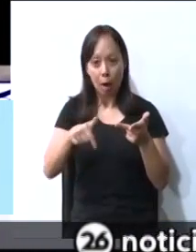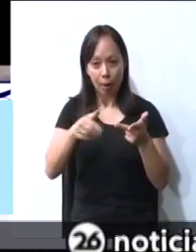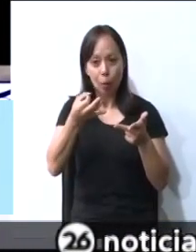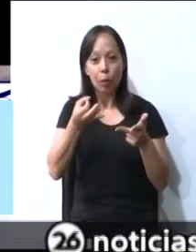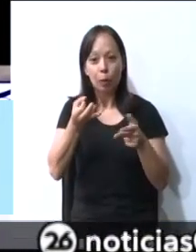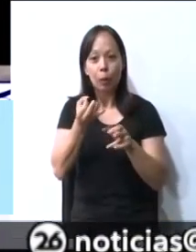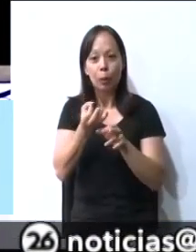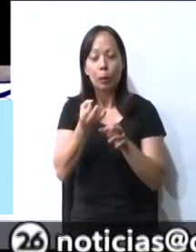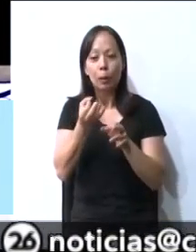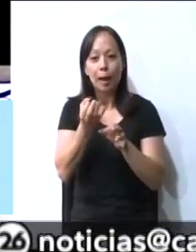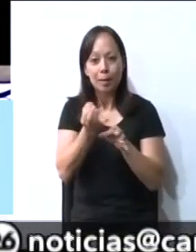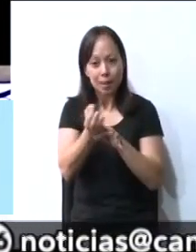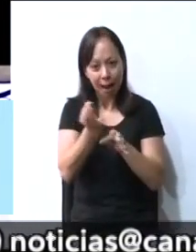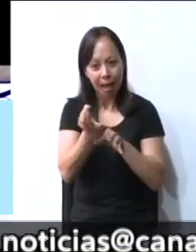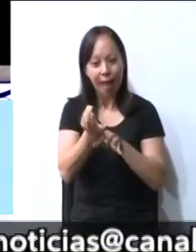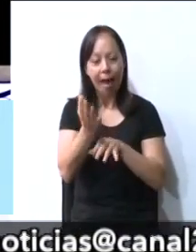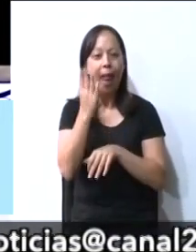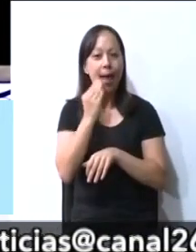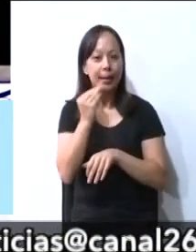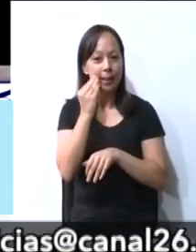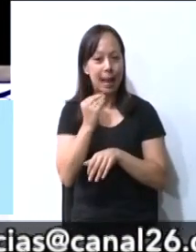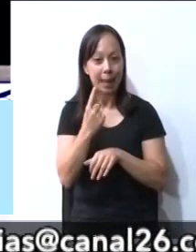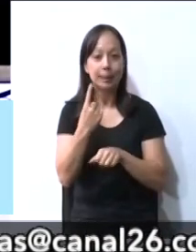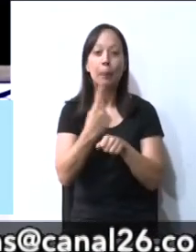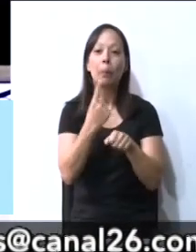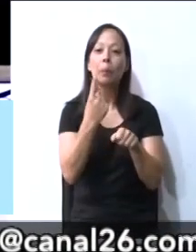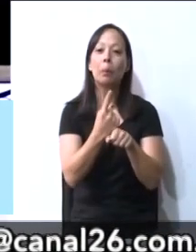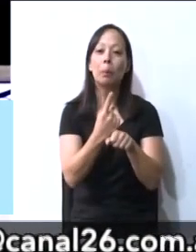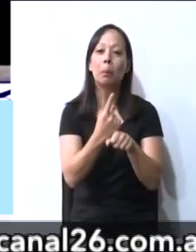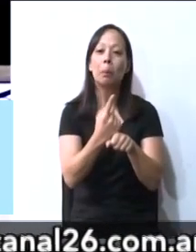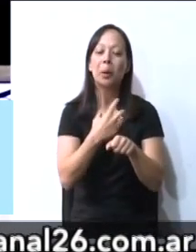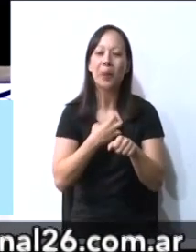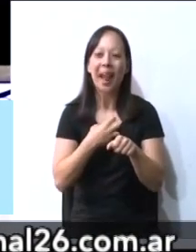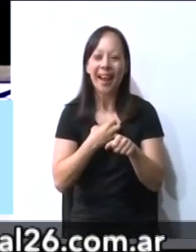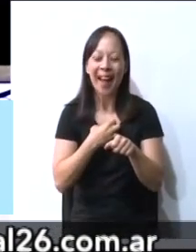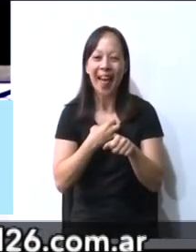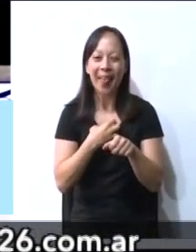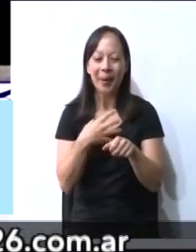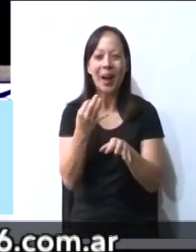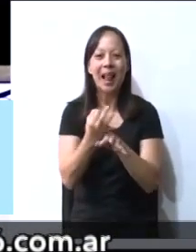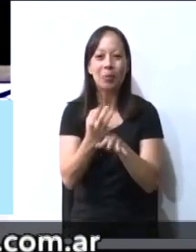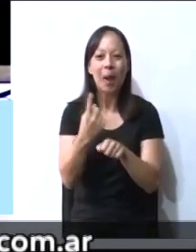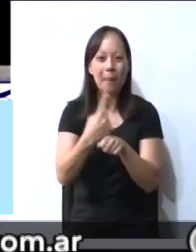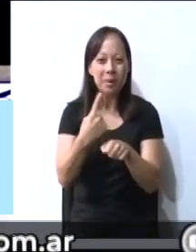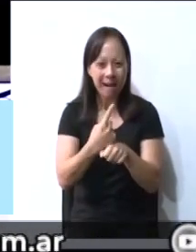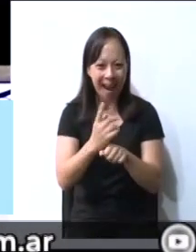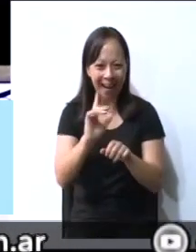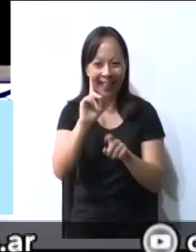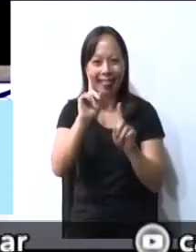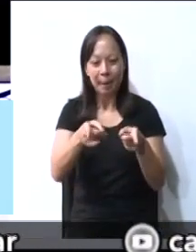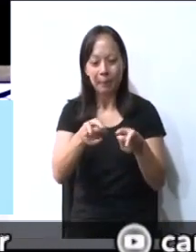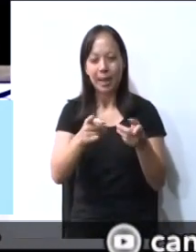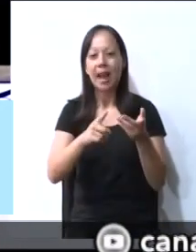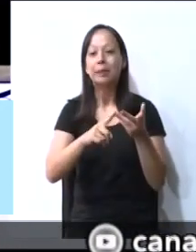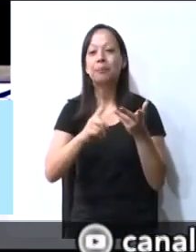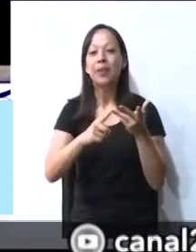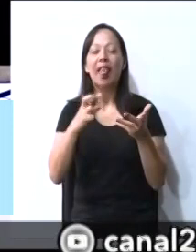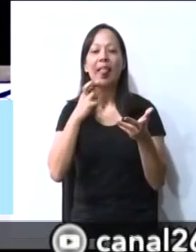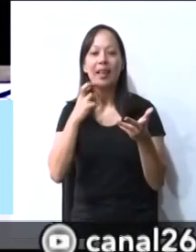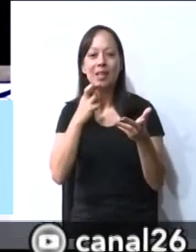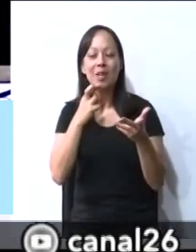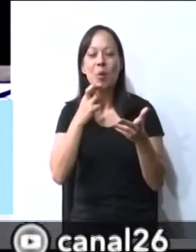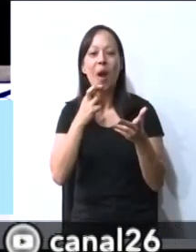primer grado en 2009 y hoy la ciudad ya tiene las primeras 19 escuelas públicas bilingües del